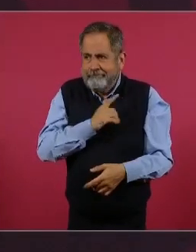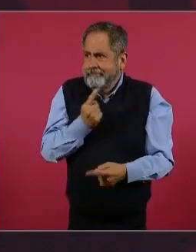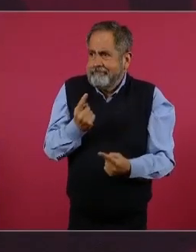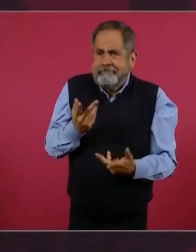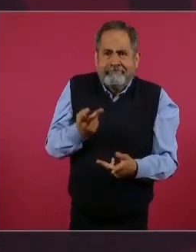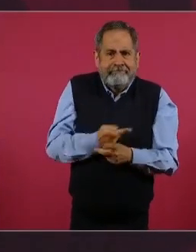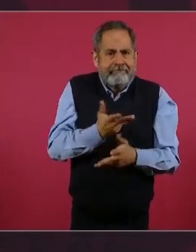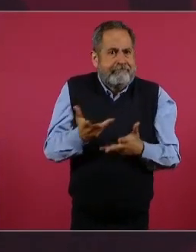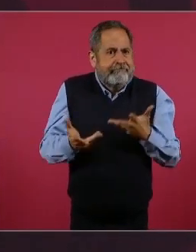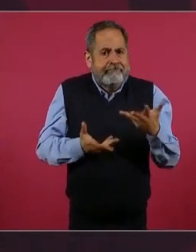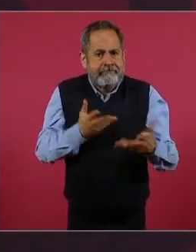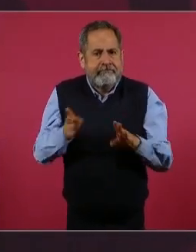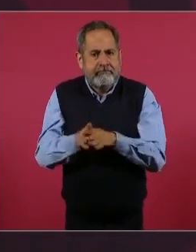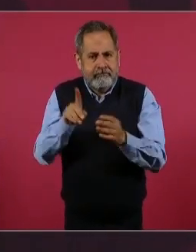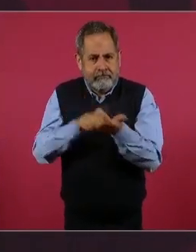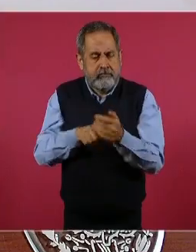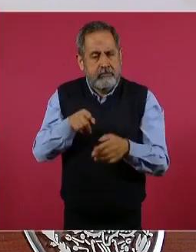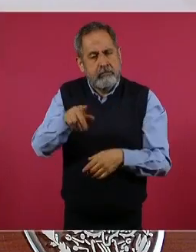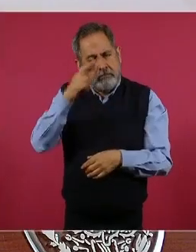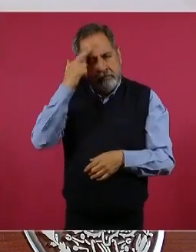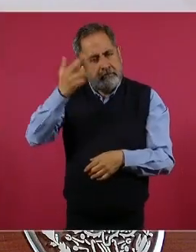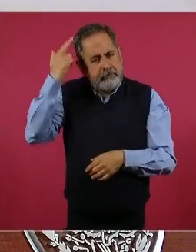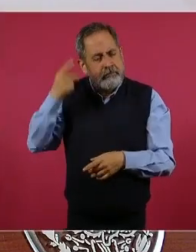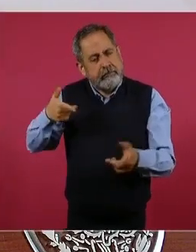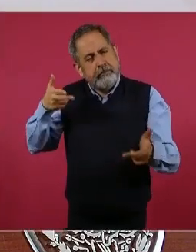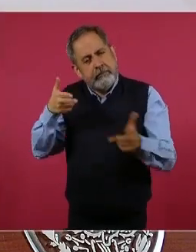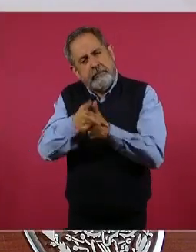incertidumbre, lo del asesinato